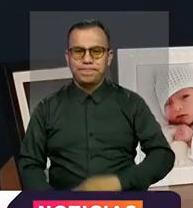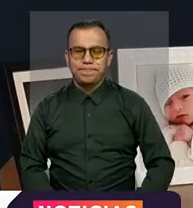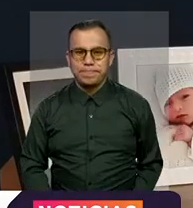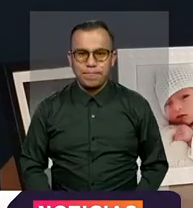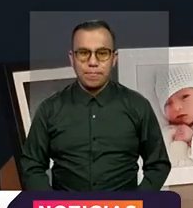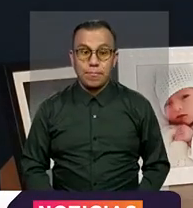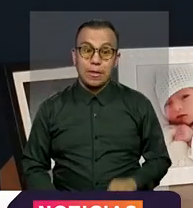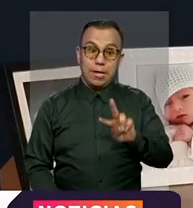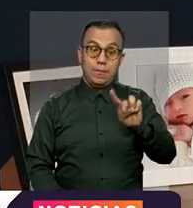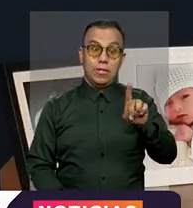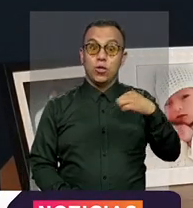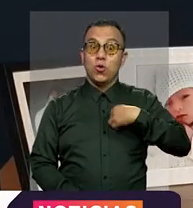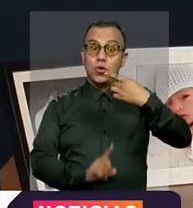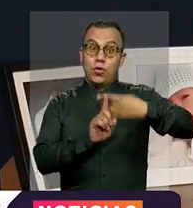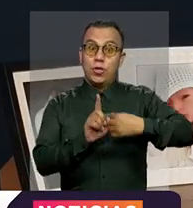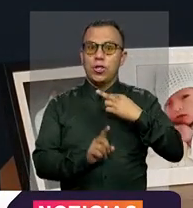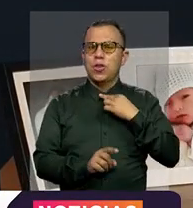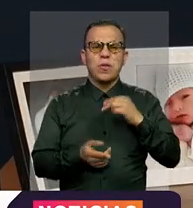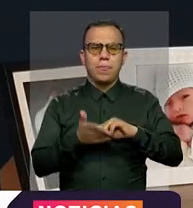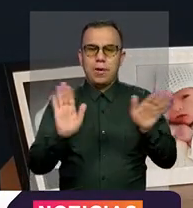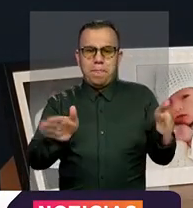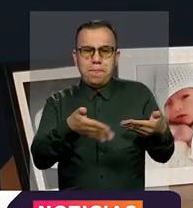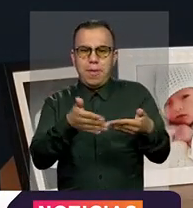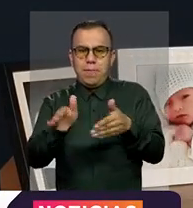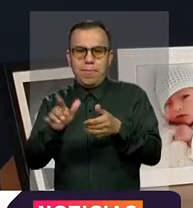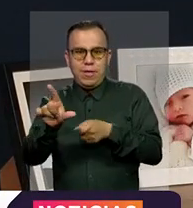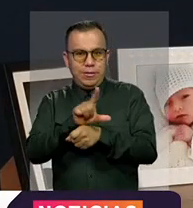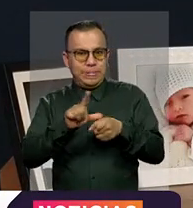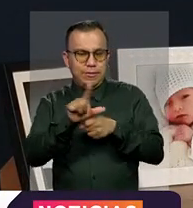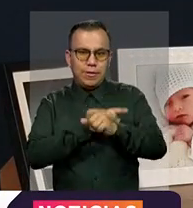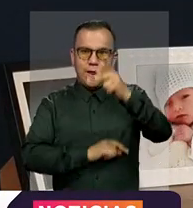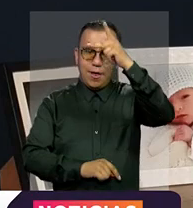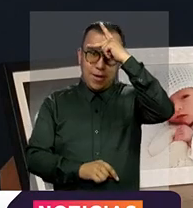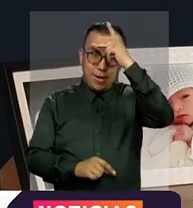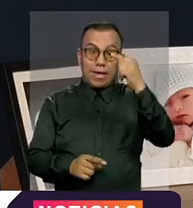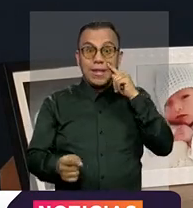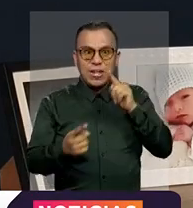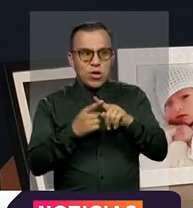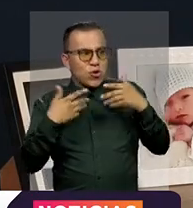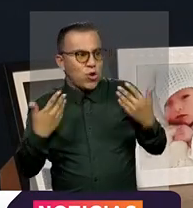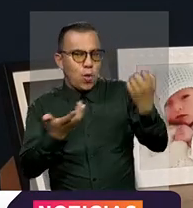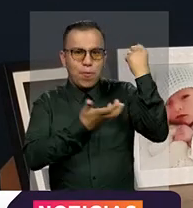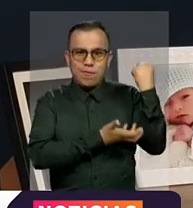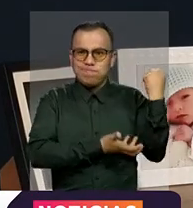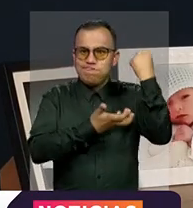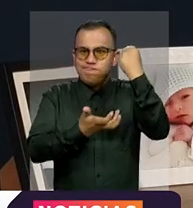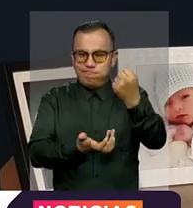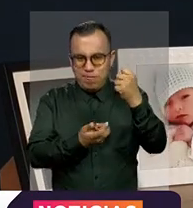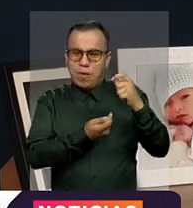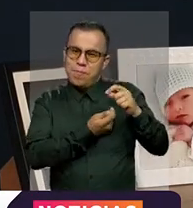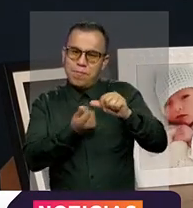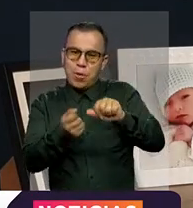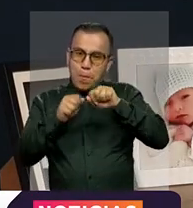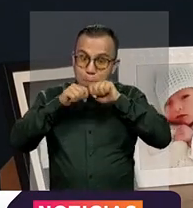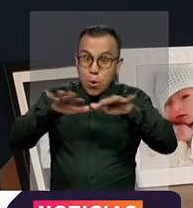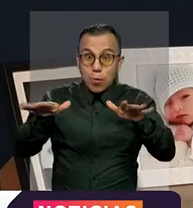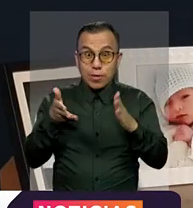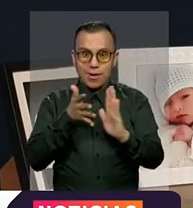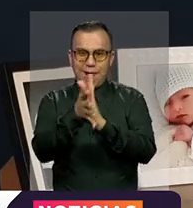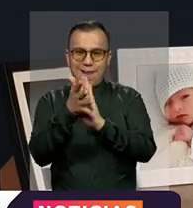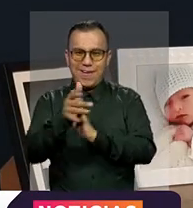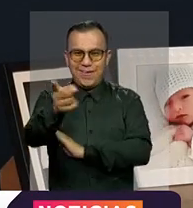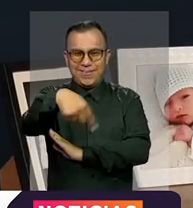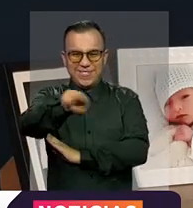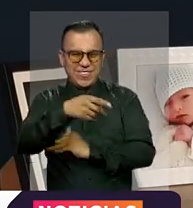Y el 21 de noviembre se cierra la votación para que los ciudadanos de la localidad de Kennedy elijan en qué se invertirán los recursos públicos. Aquí les contamos